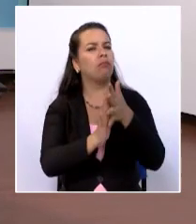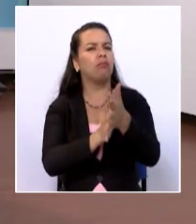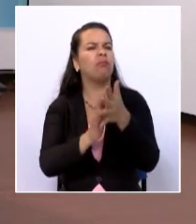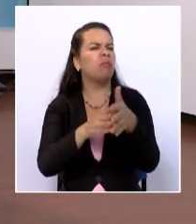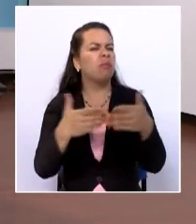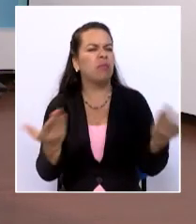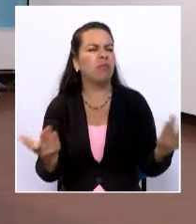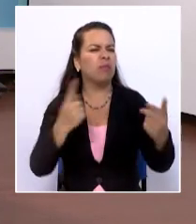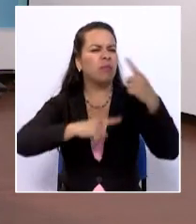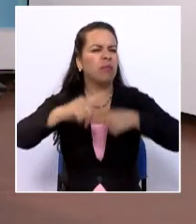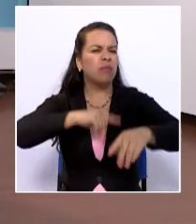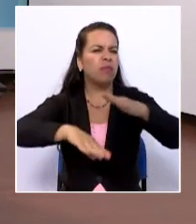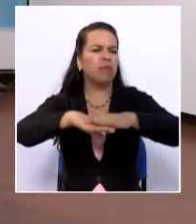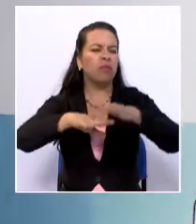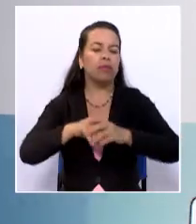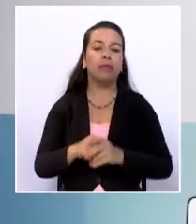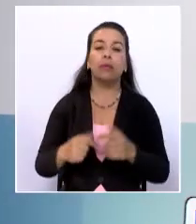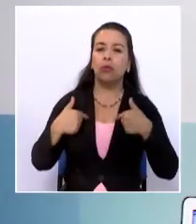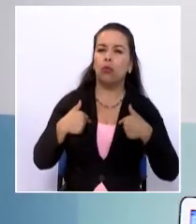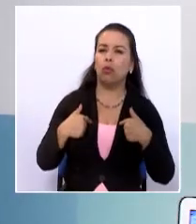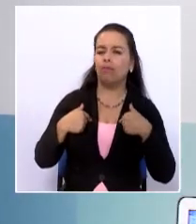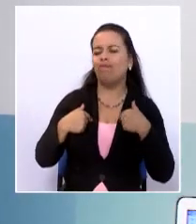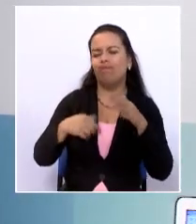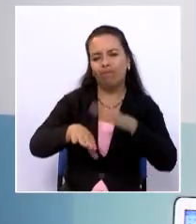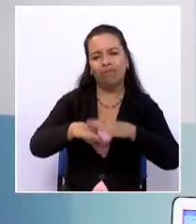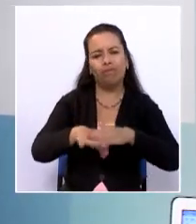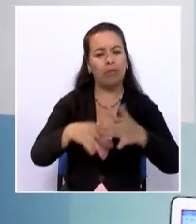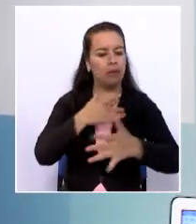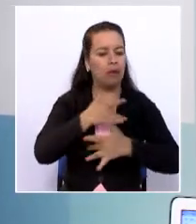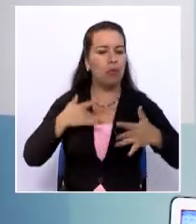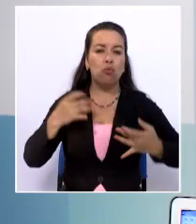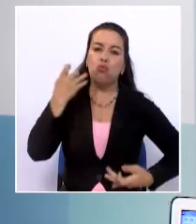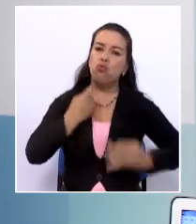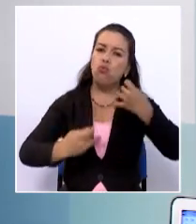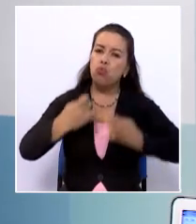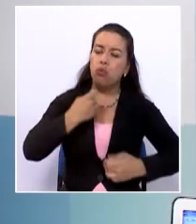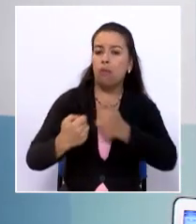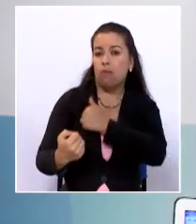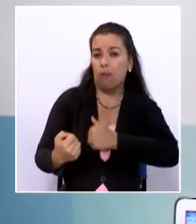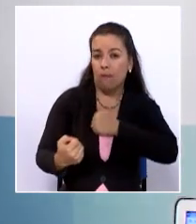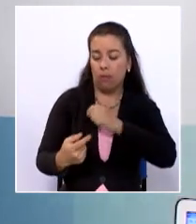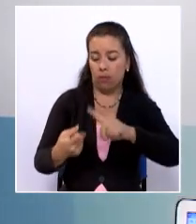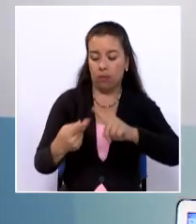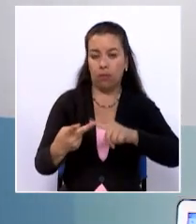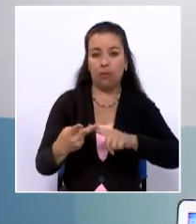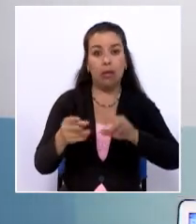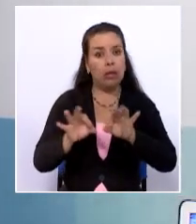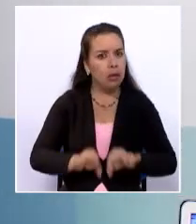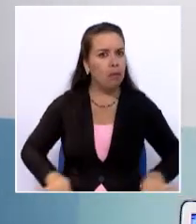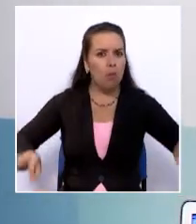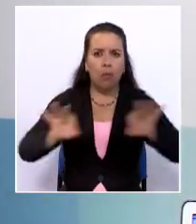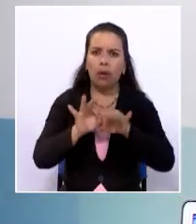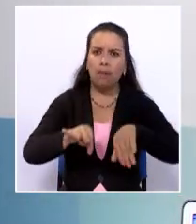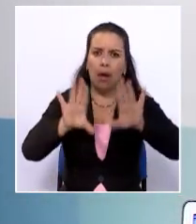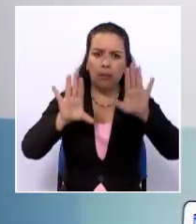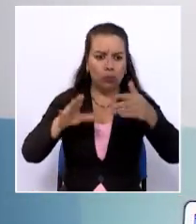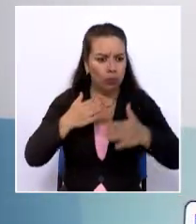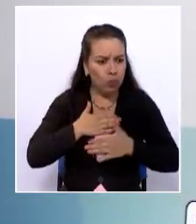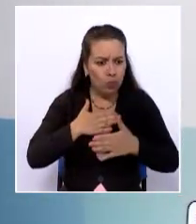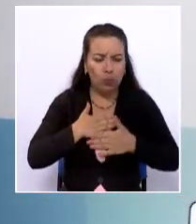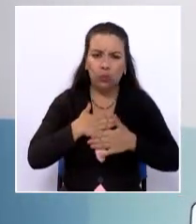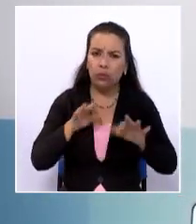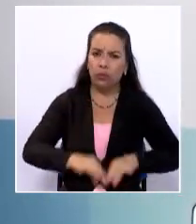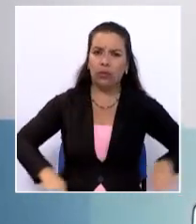el mensaje final para todas las personas que cuiden su salud número uno segundo que uno es lo más importante y todo es esto esto lo